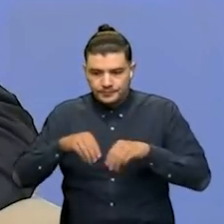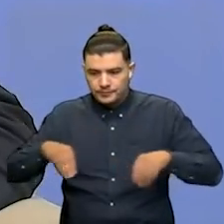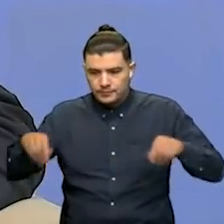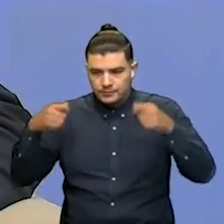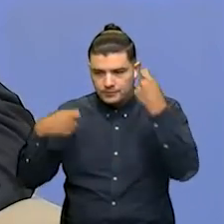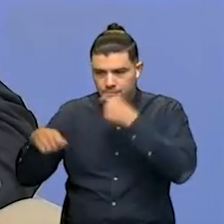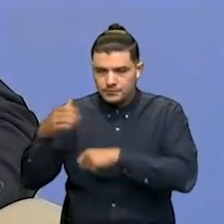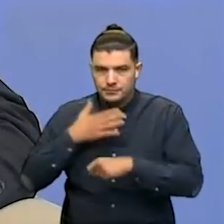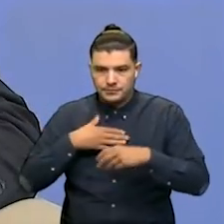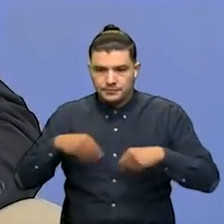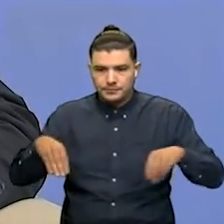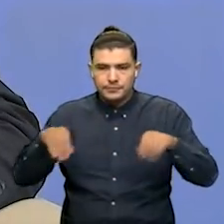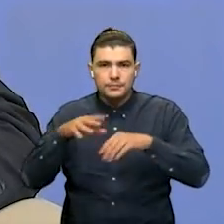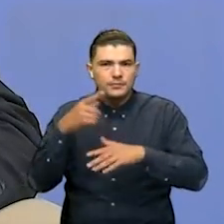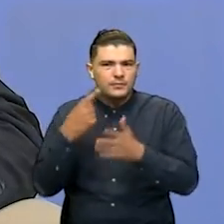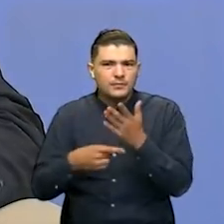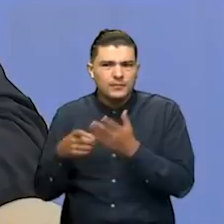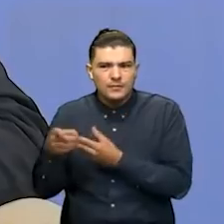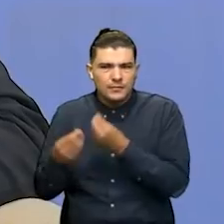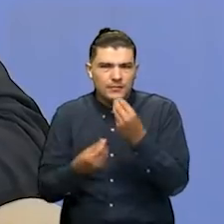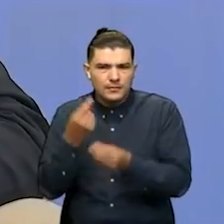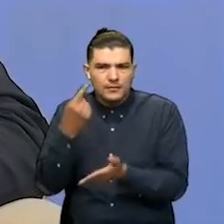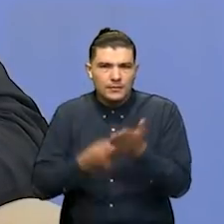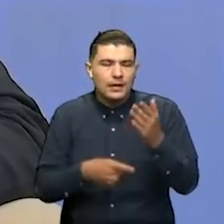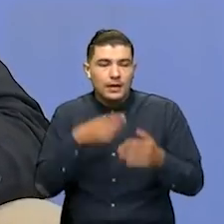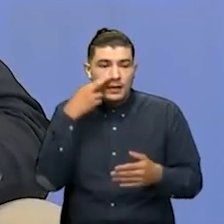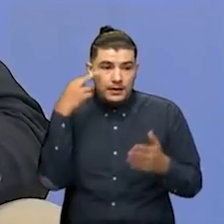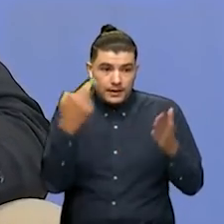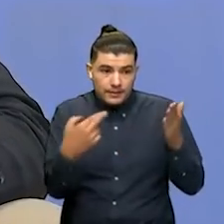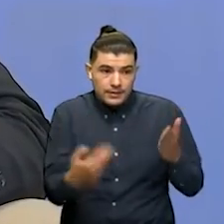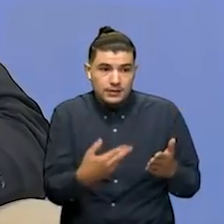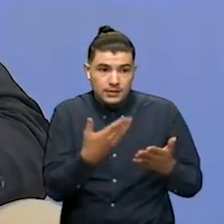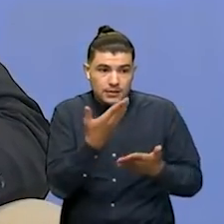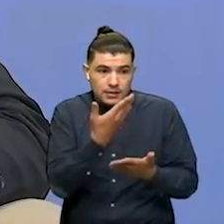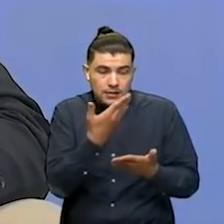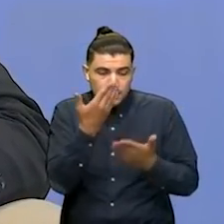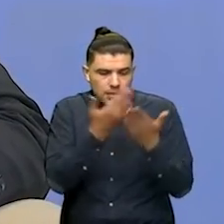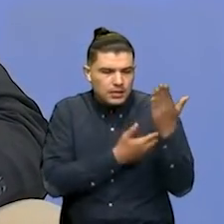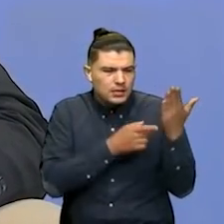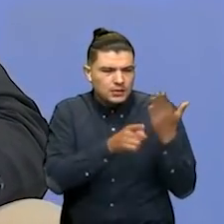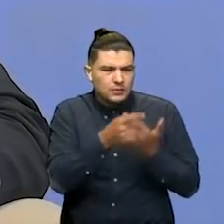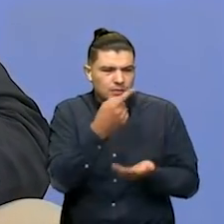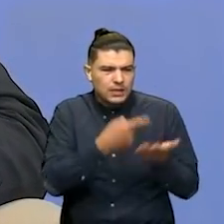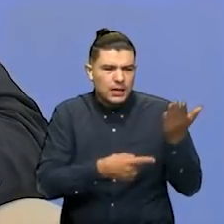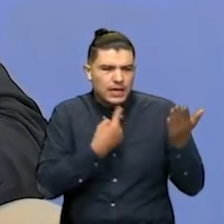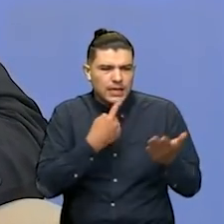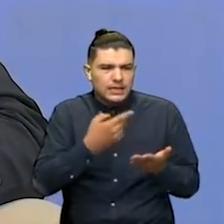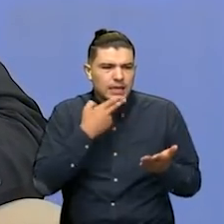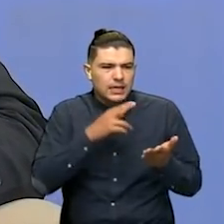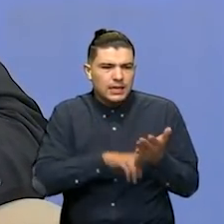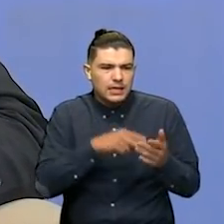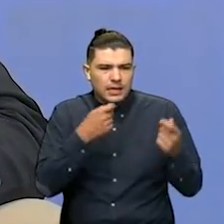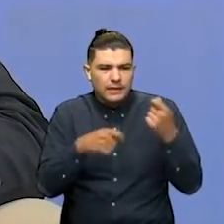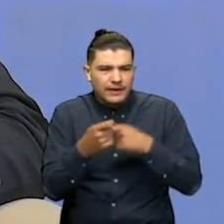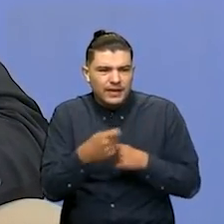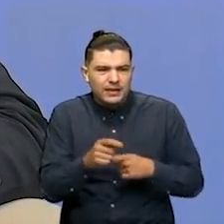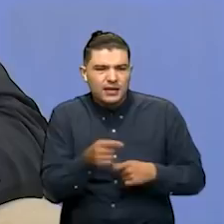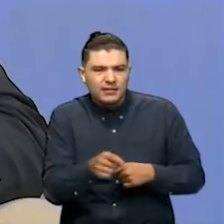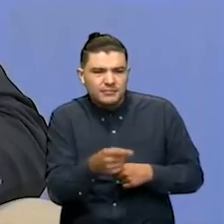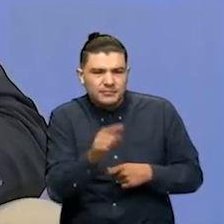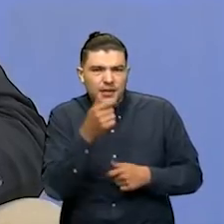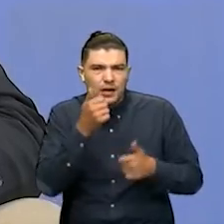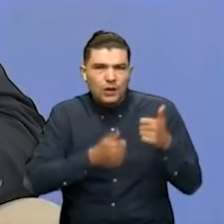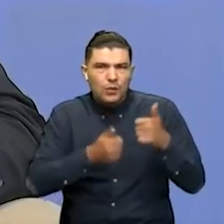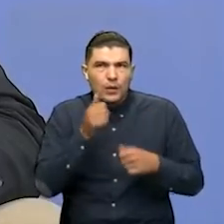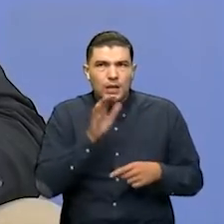que le vendieron. ¿Qué es lo que hay que hacer ahí? Es revisar muy bien documentos, a qué es lo que él se refiere con carta venta, qué es lo que...